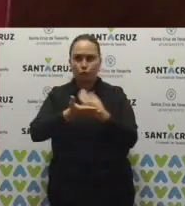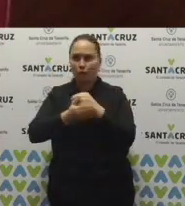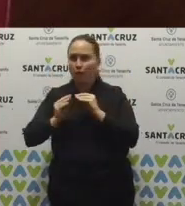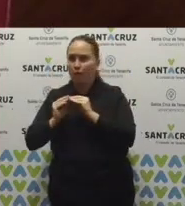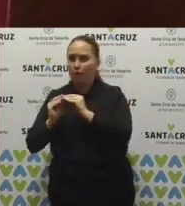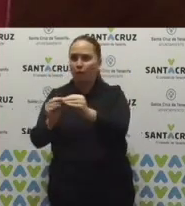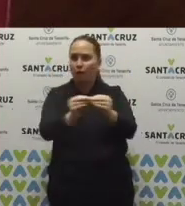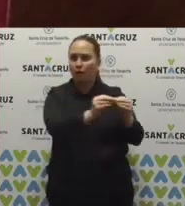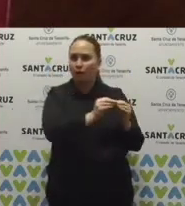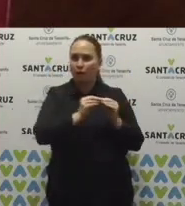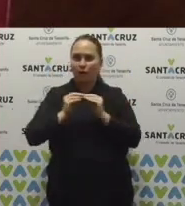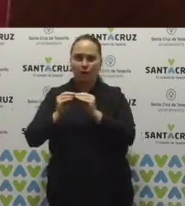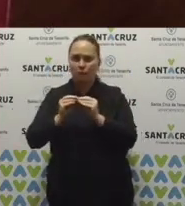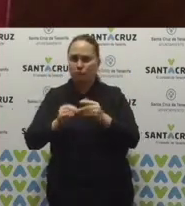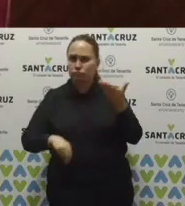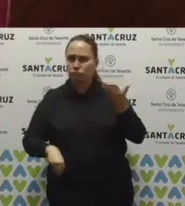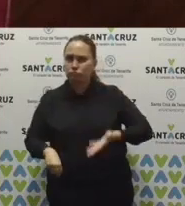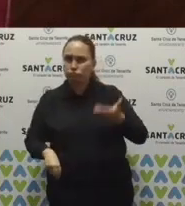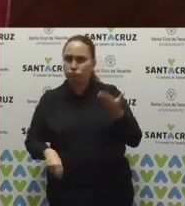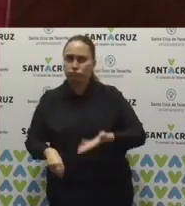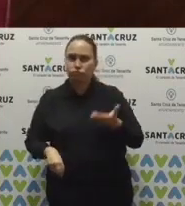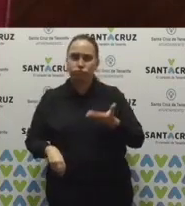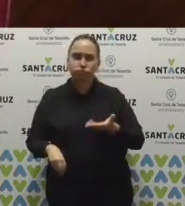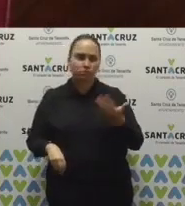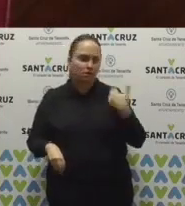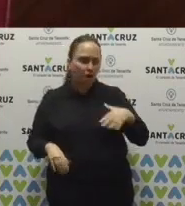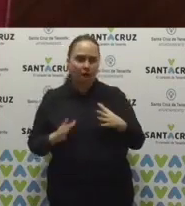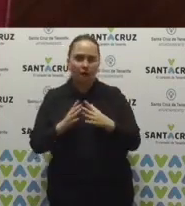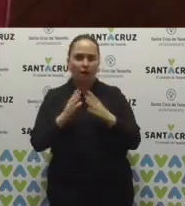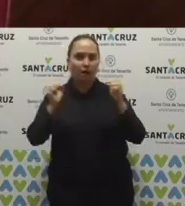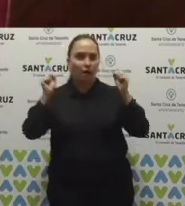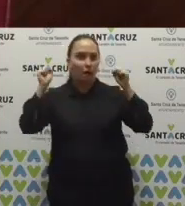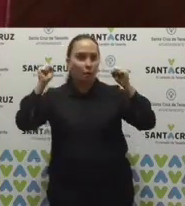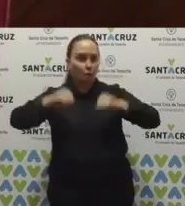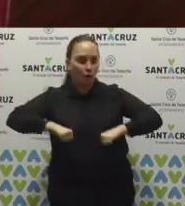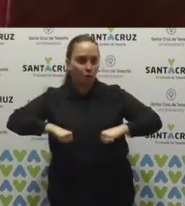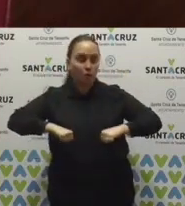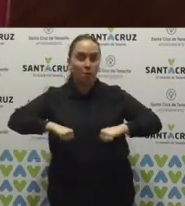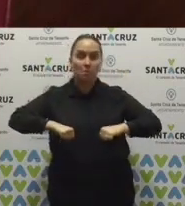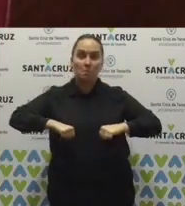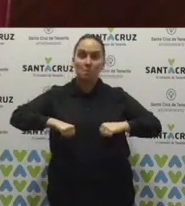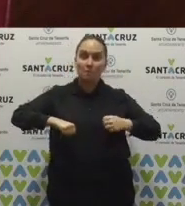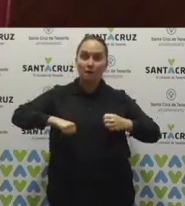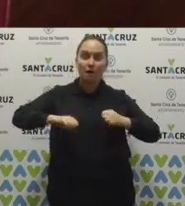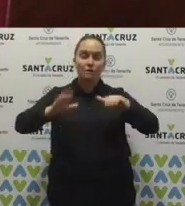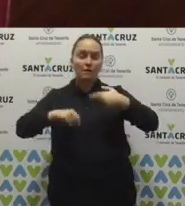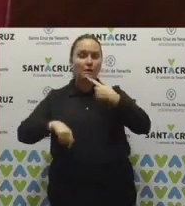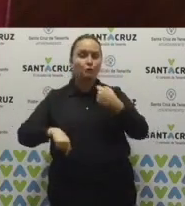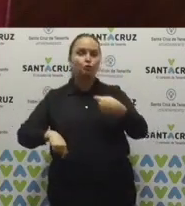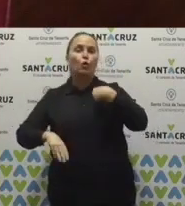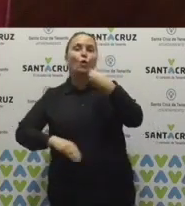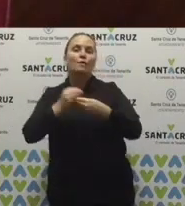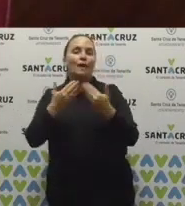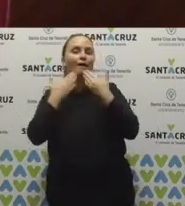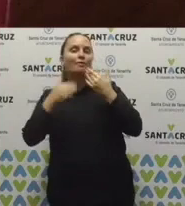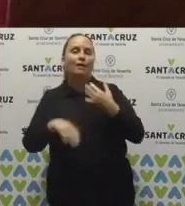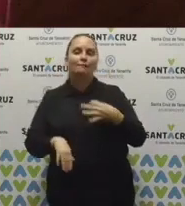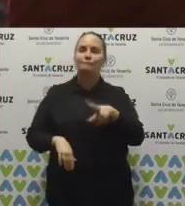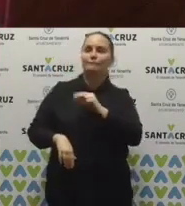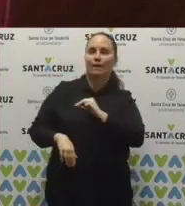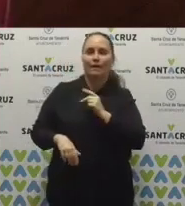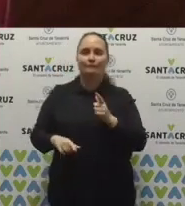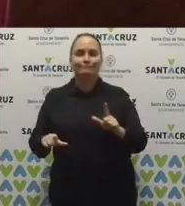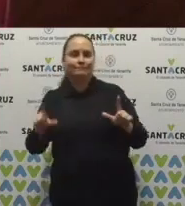que tiene a este pleno no se trataba de colgarse medallas que parece que es lo que esta